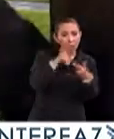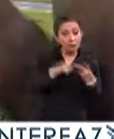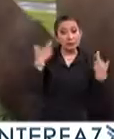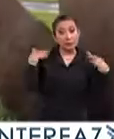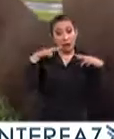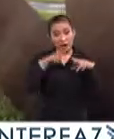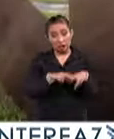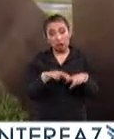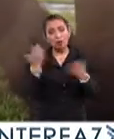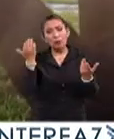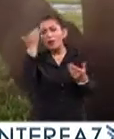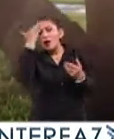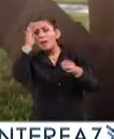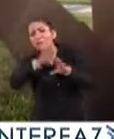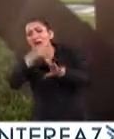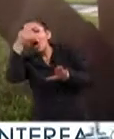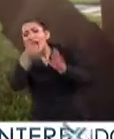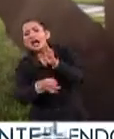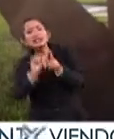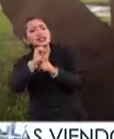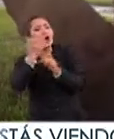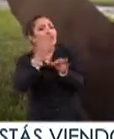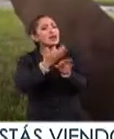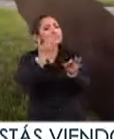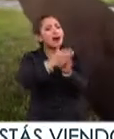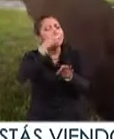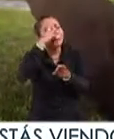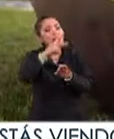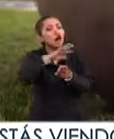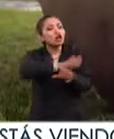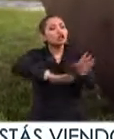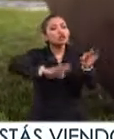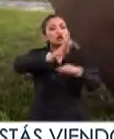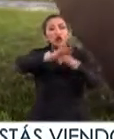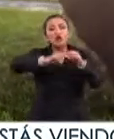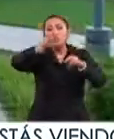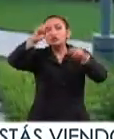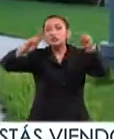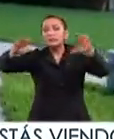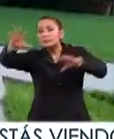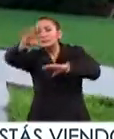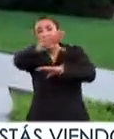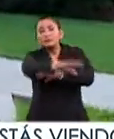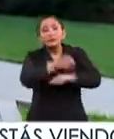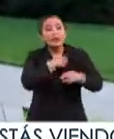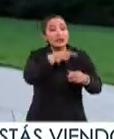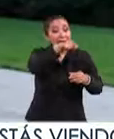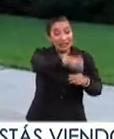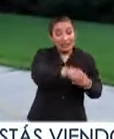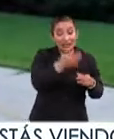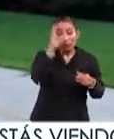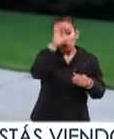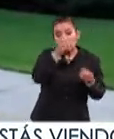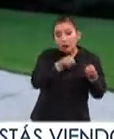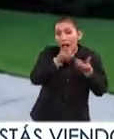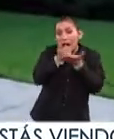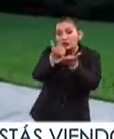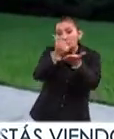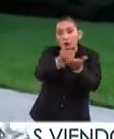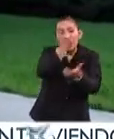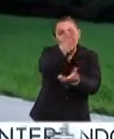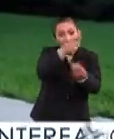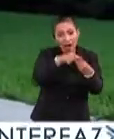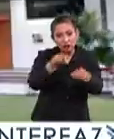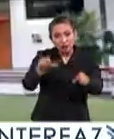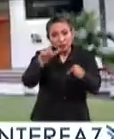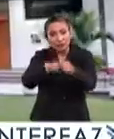y profesores conocerán más sobre la situación actual del país en todas sus dimensiones y el aporte que la cultura tiene en lo